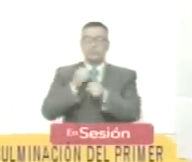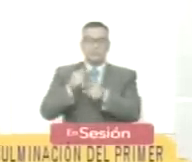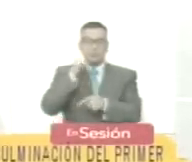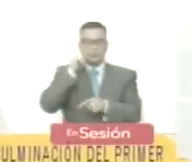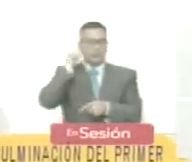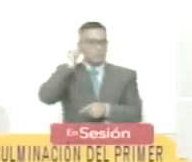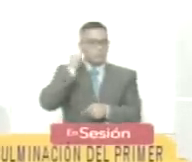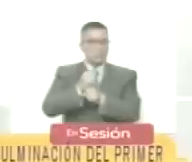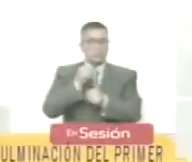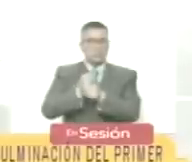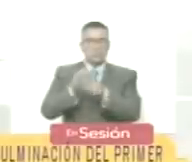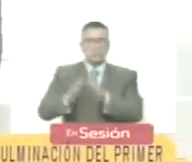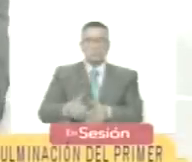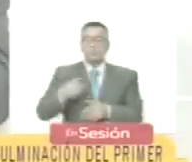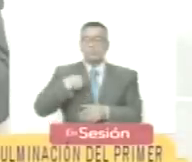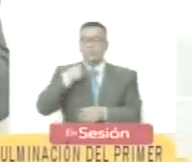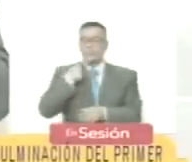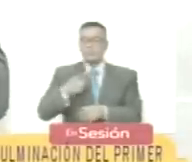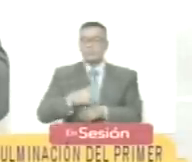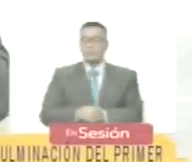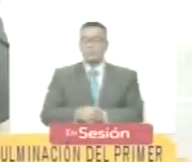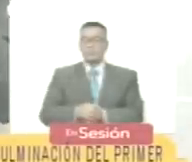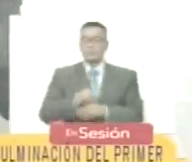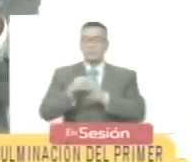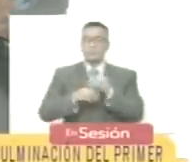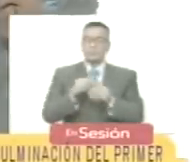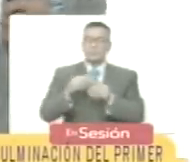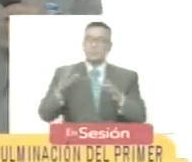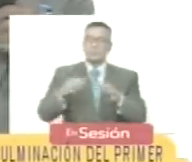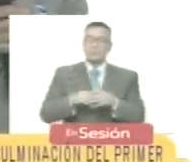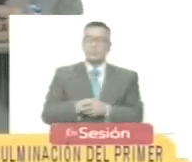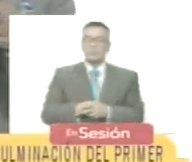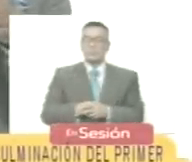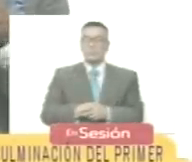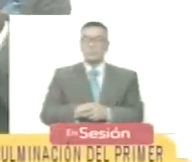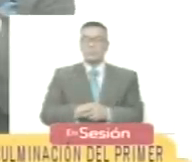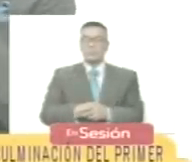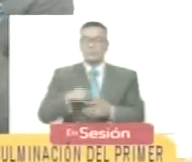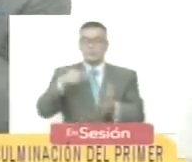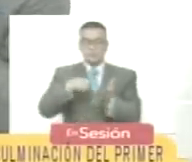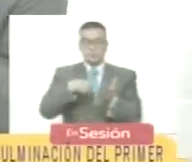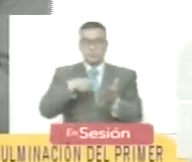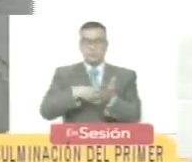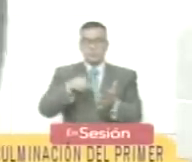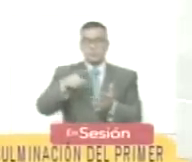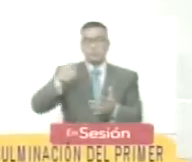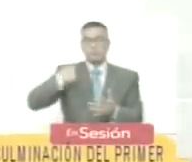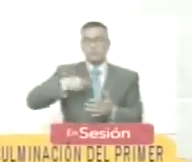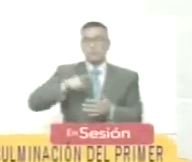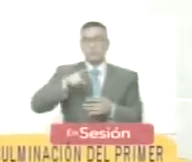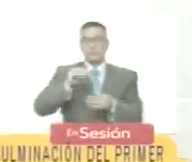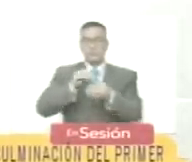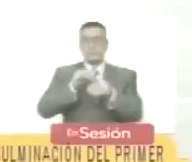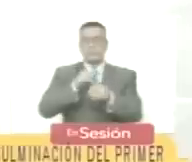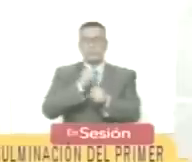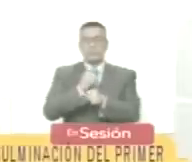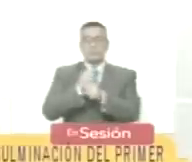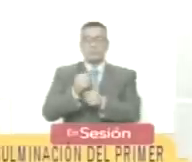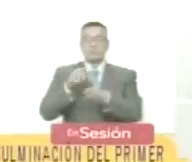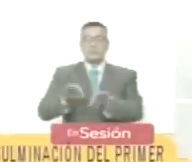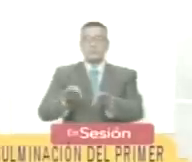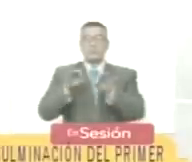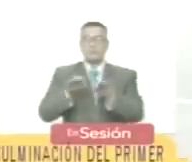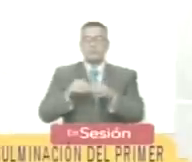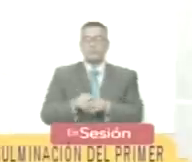y los trabajadores, y pidió resolver la deuda que teníamos con los llamados trabajadores